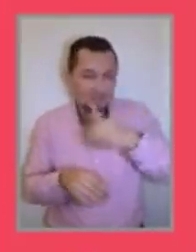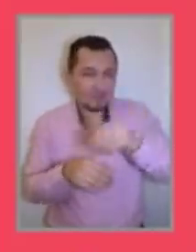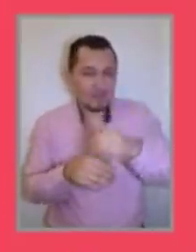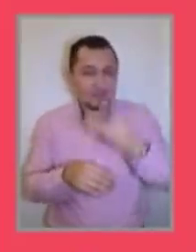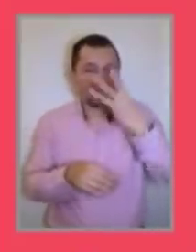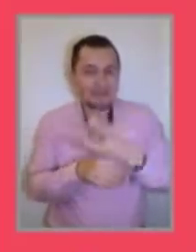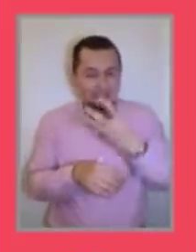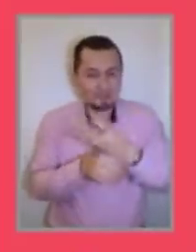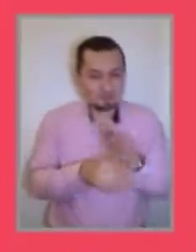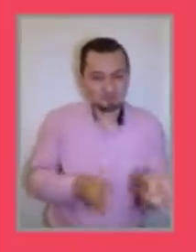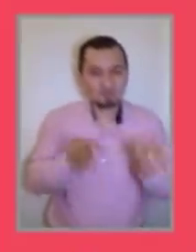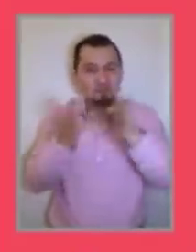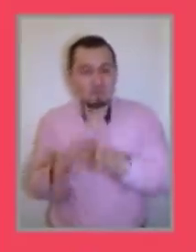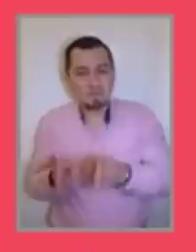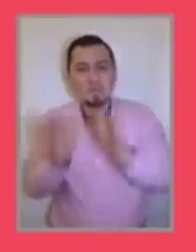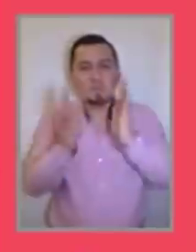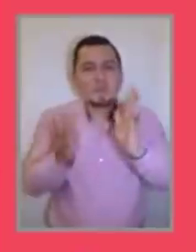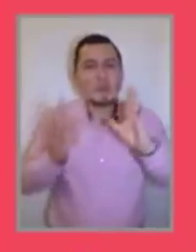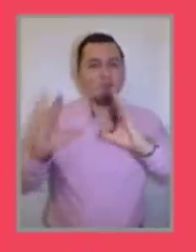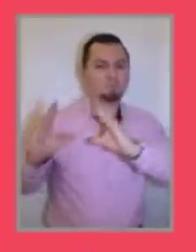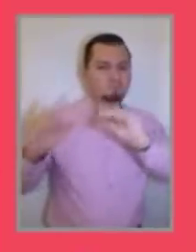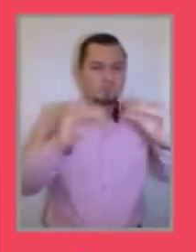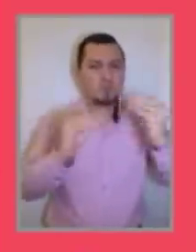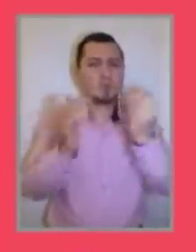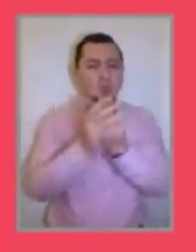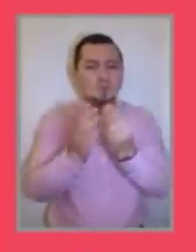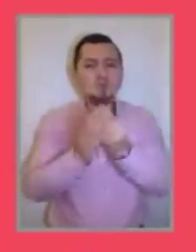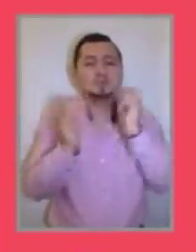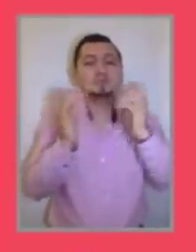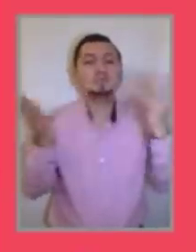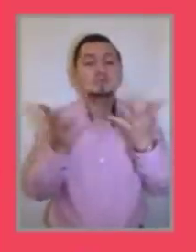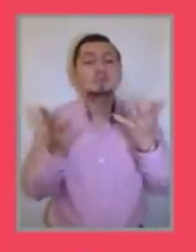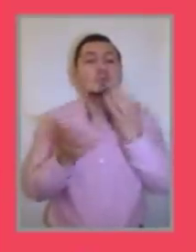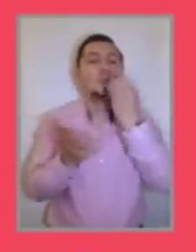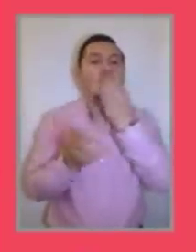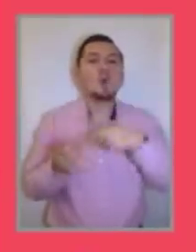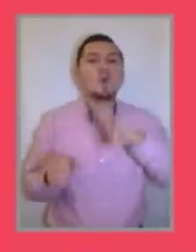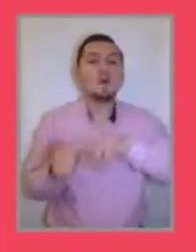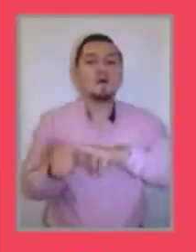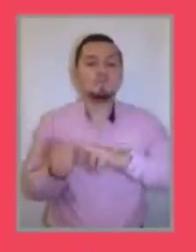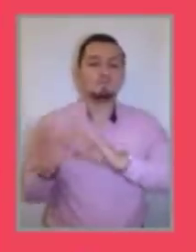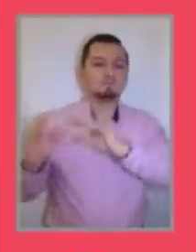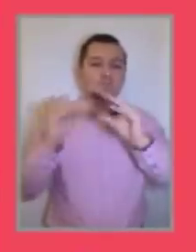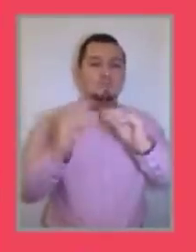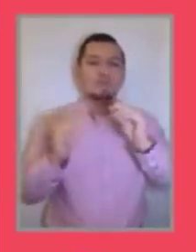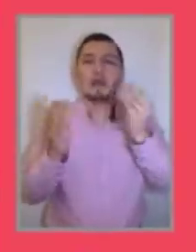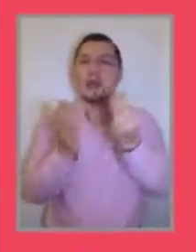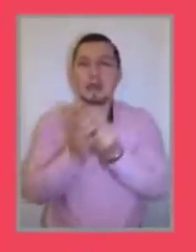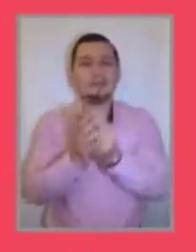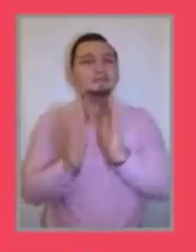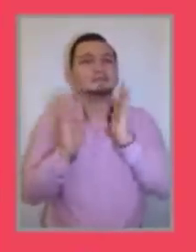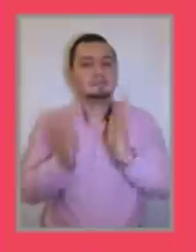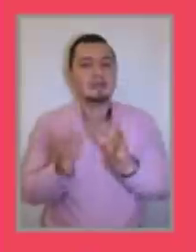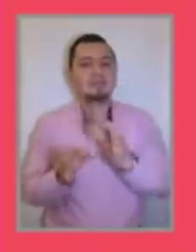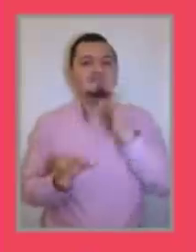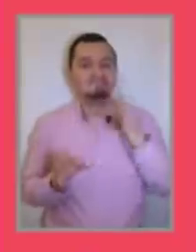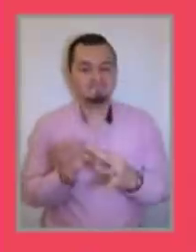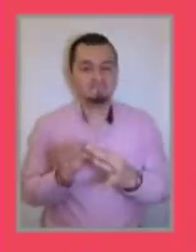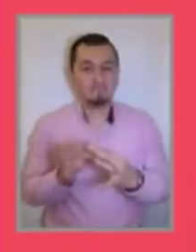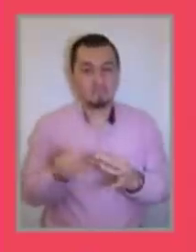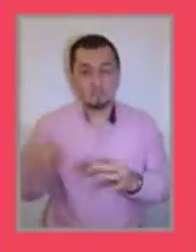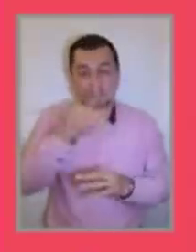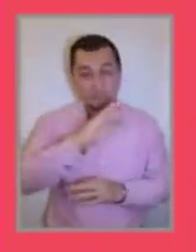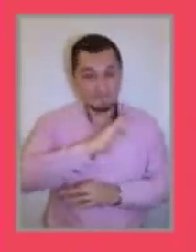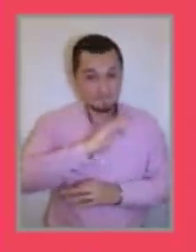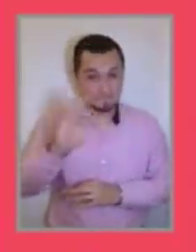un acompañamiento pedagógico de actividades académicas regulares, es decir, ya estamos hablando de clases. El aforo y la frecuencia